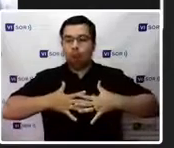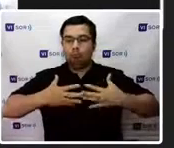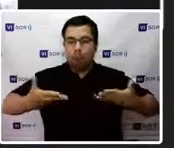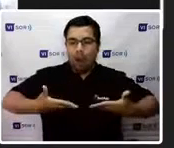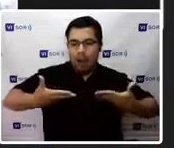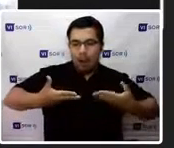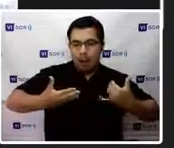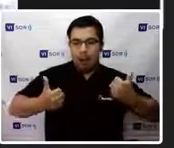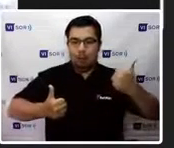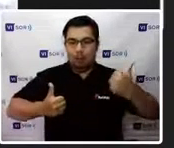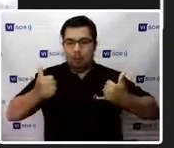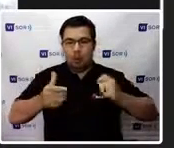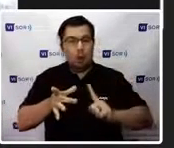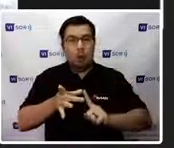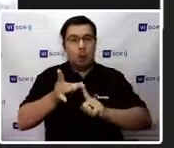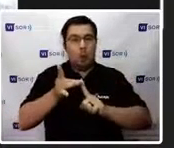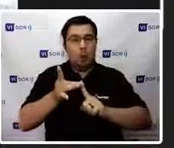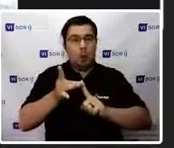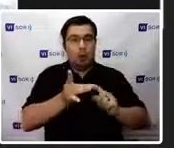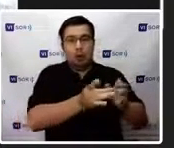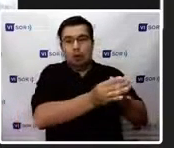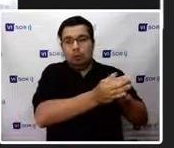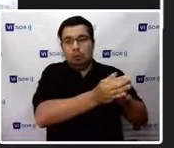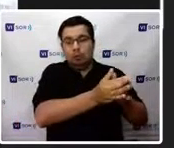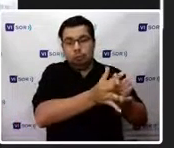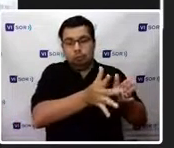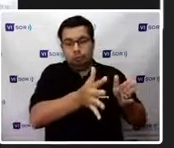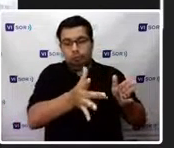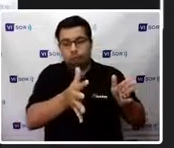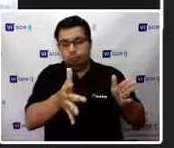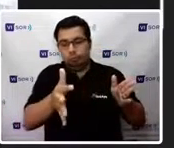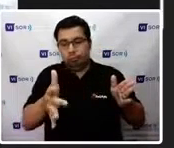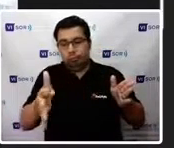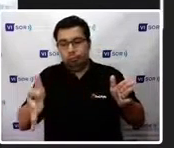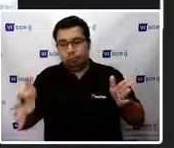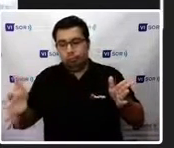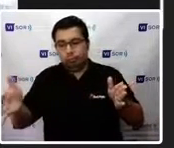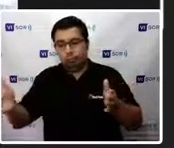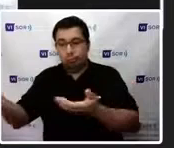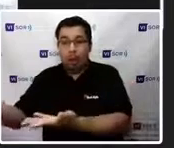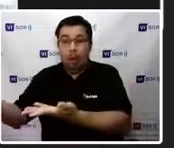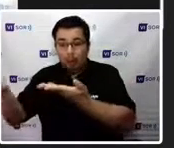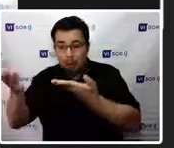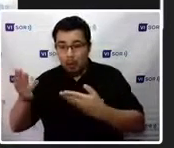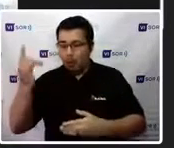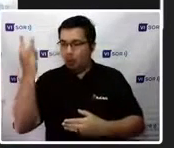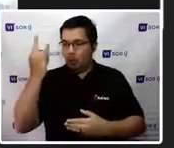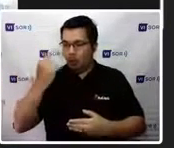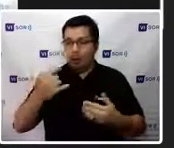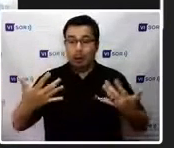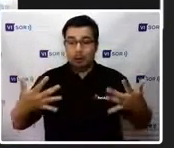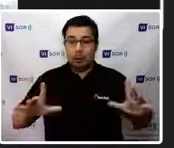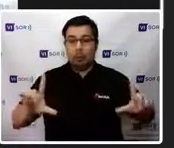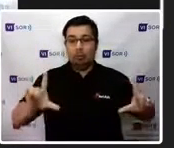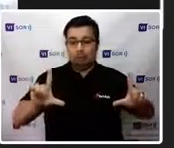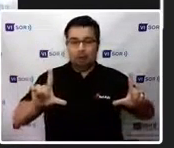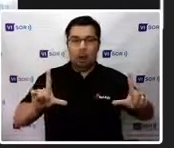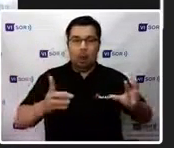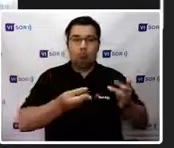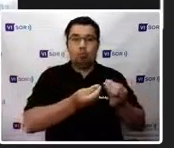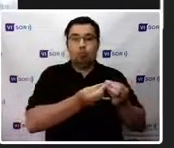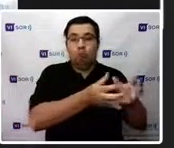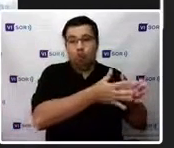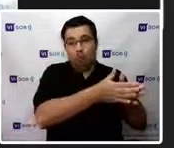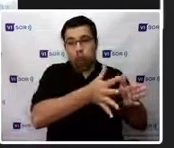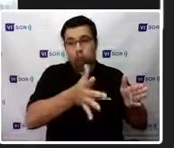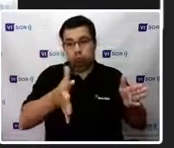queden solamente, digamos, con lo que nos entrega la universidad, que digamos es bastante, pero cada uno tiene que